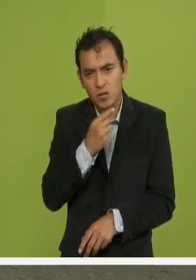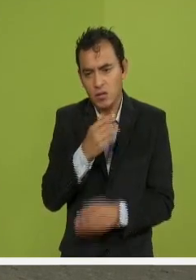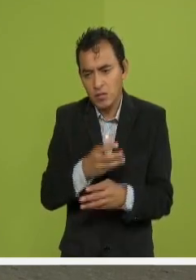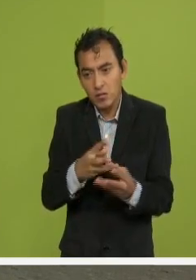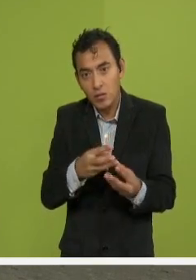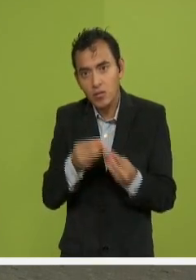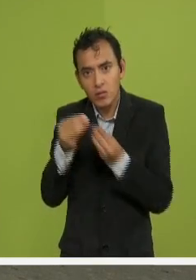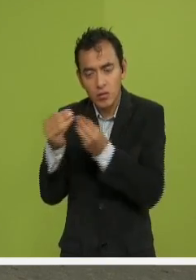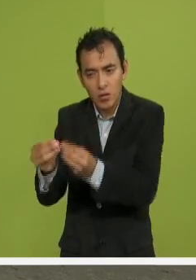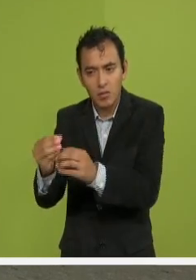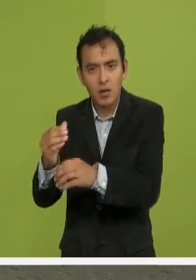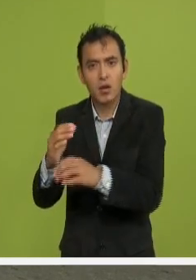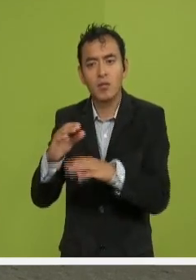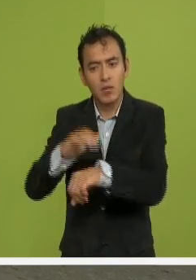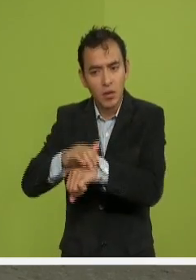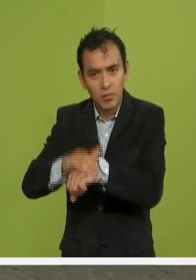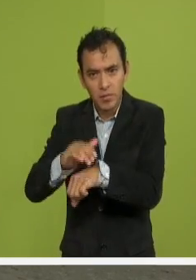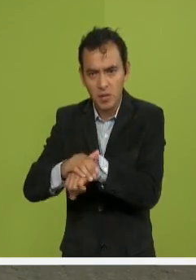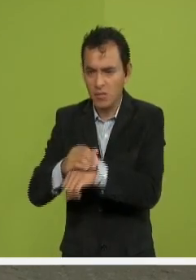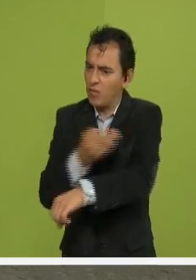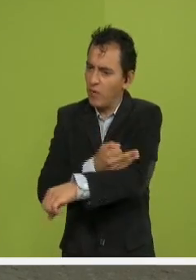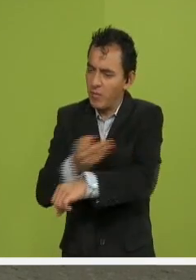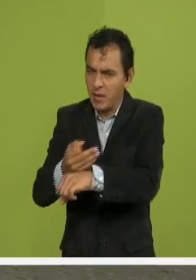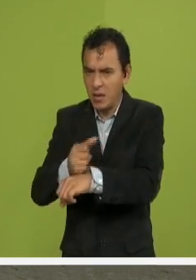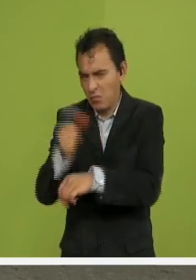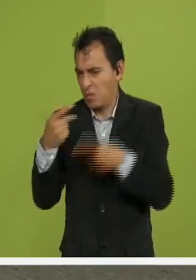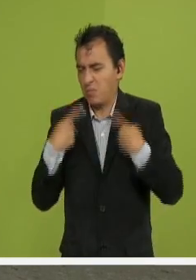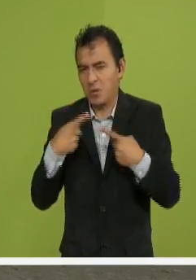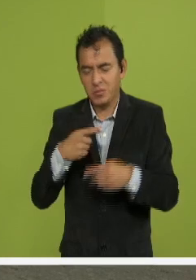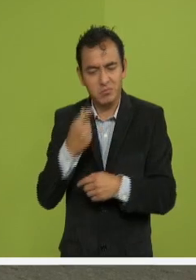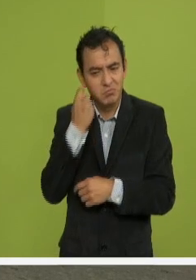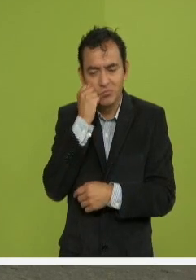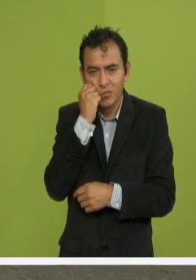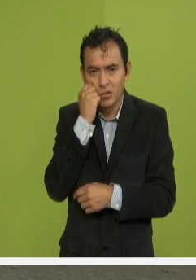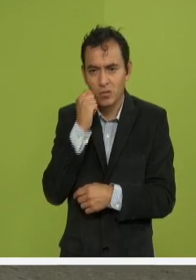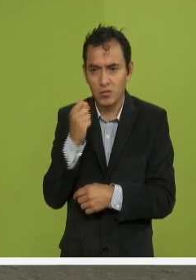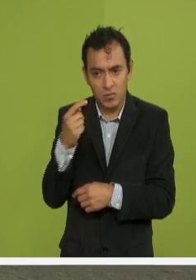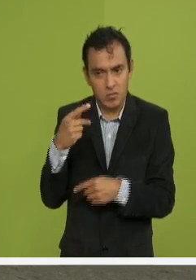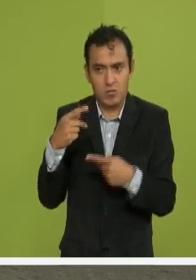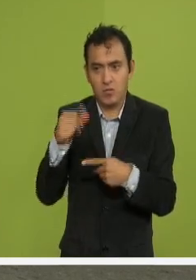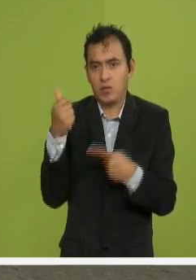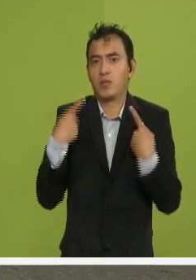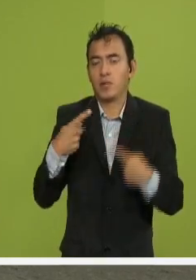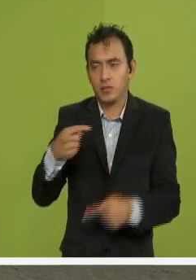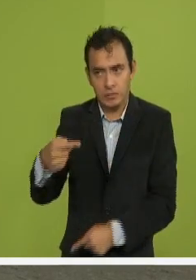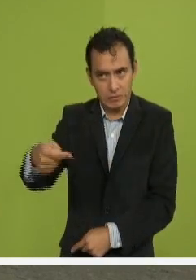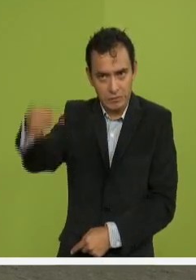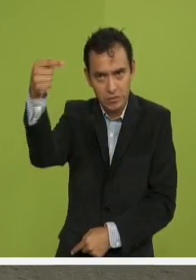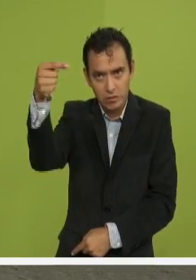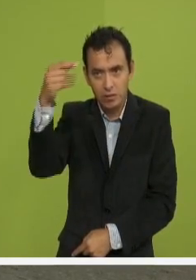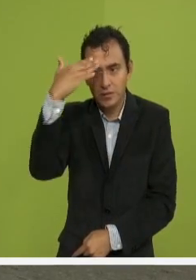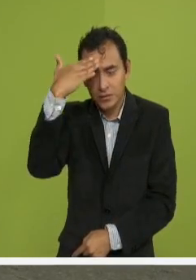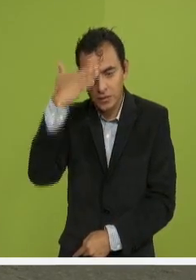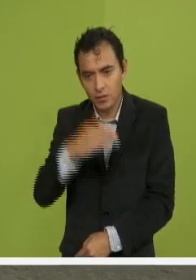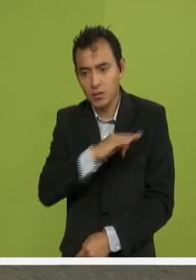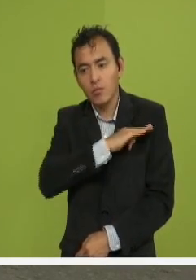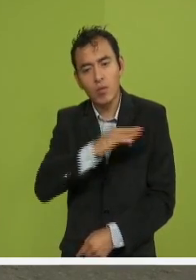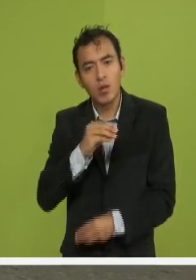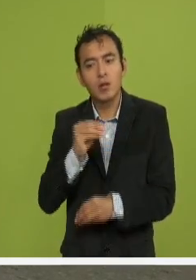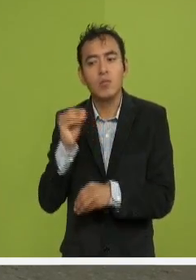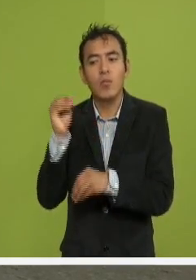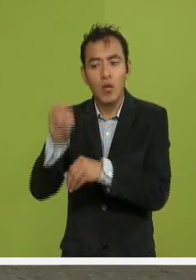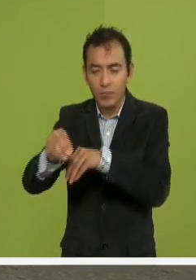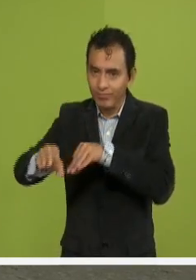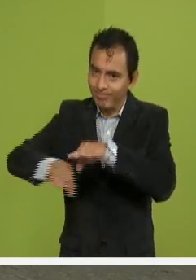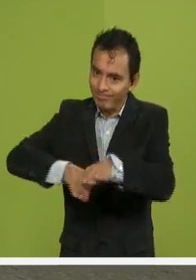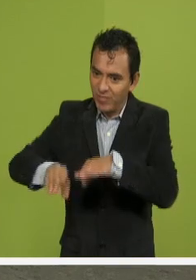o por otro amigo del compadre o quien sea que llegue, un adulto al final de cuentas, que sabe que puede ponerle un trabajo muy pesado, ya sea en